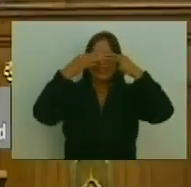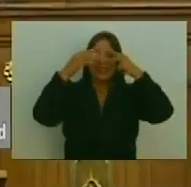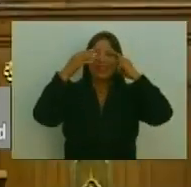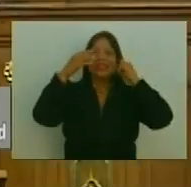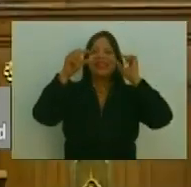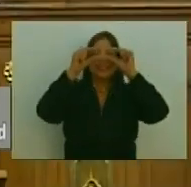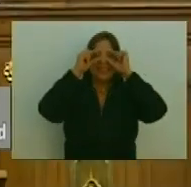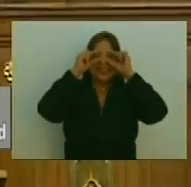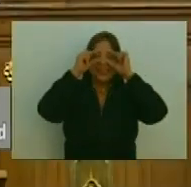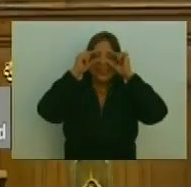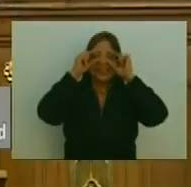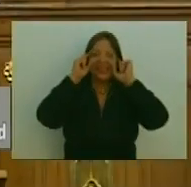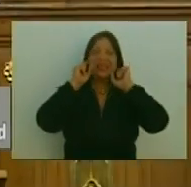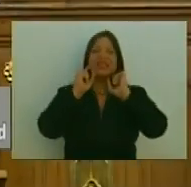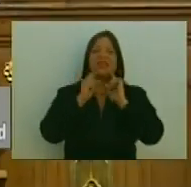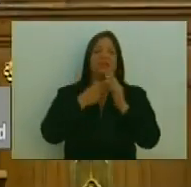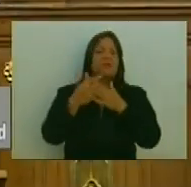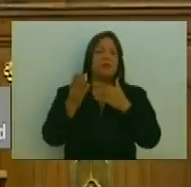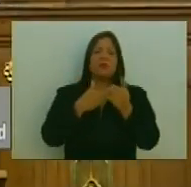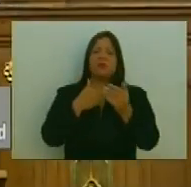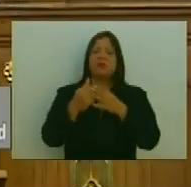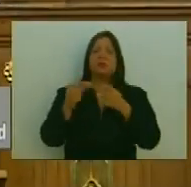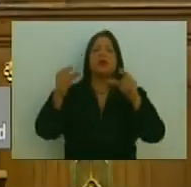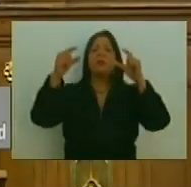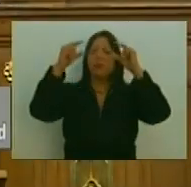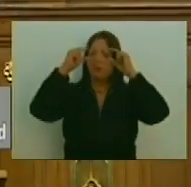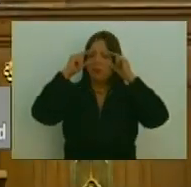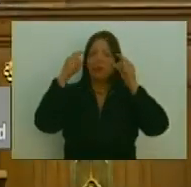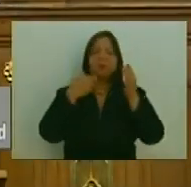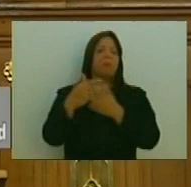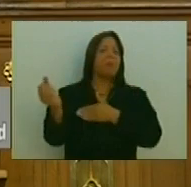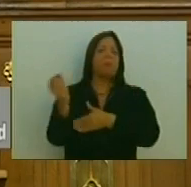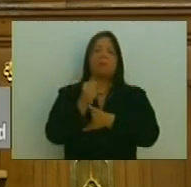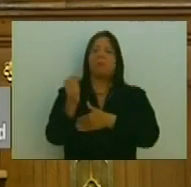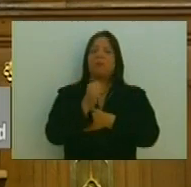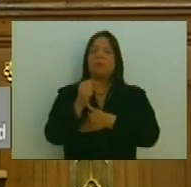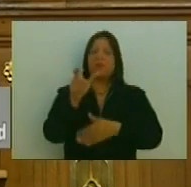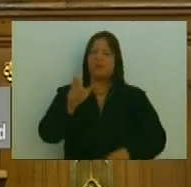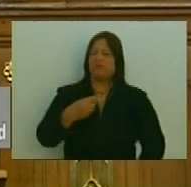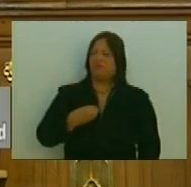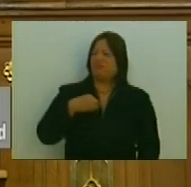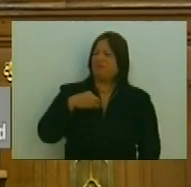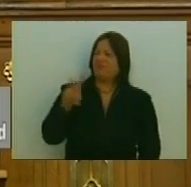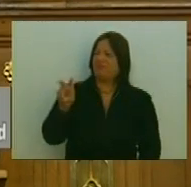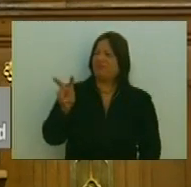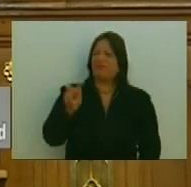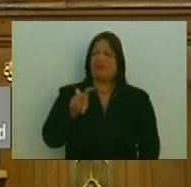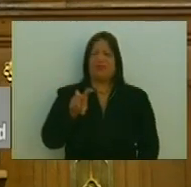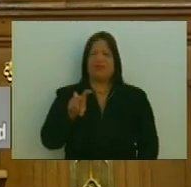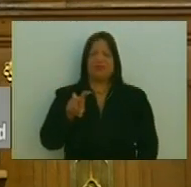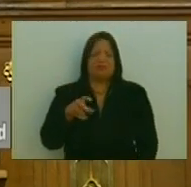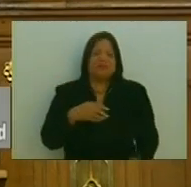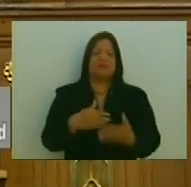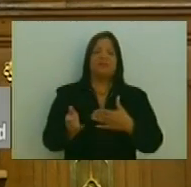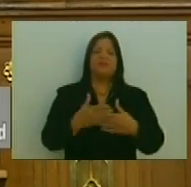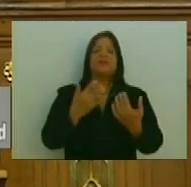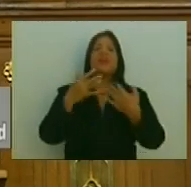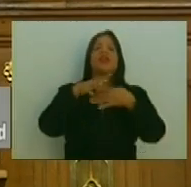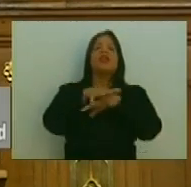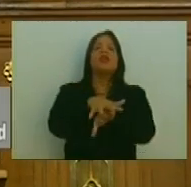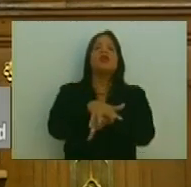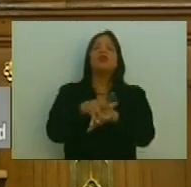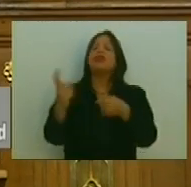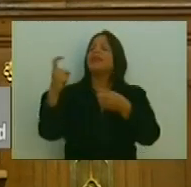películas tridimensionales. Igualito, usa sus lentes. Hay gente que critica esa parte, pero eso se llama